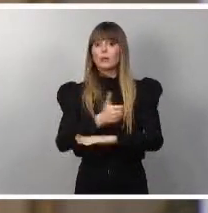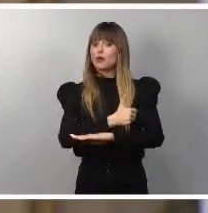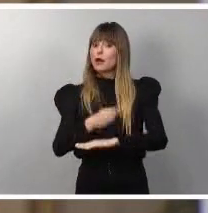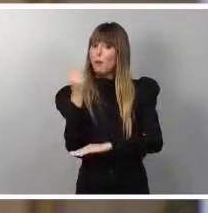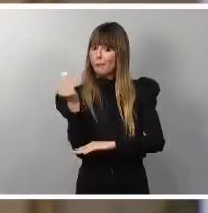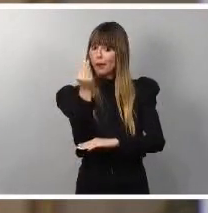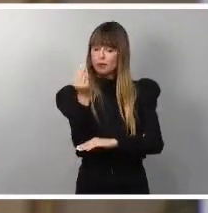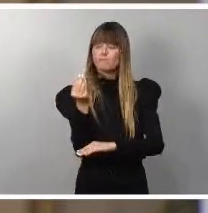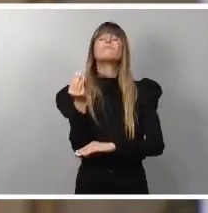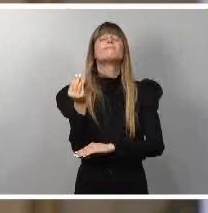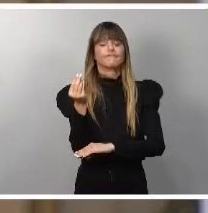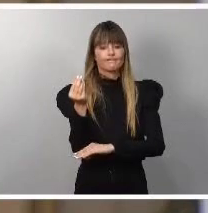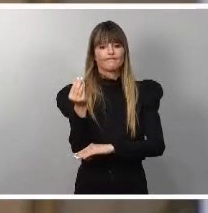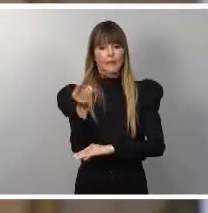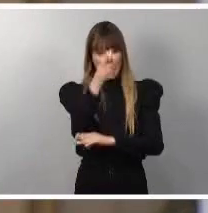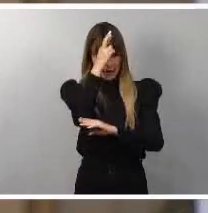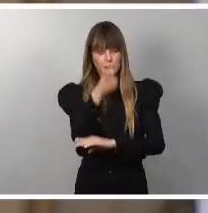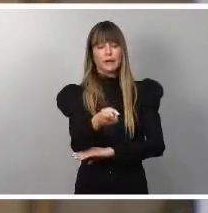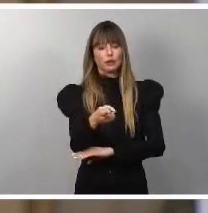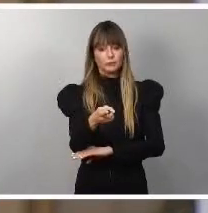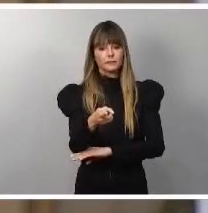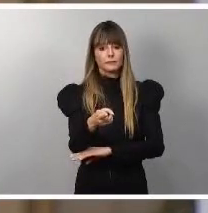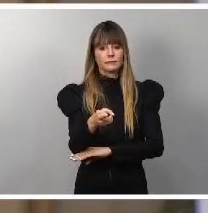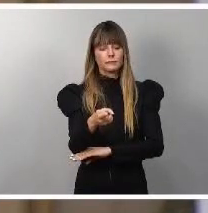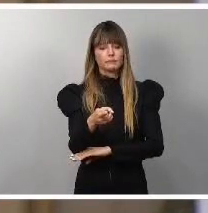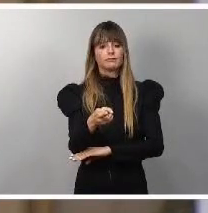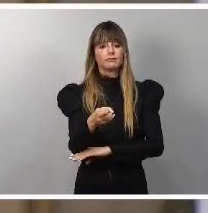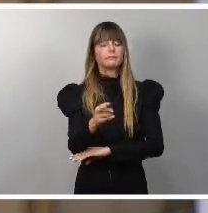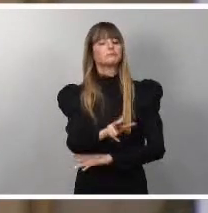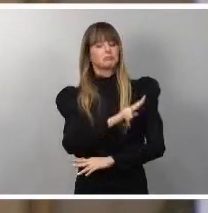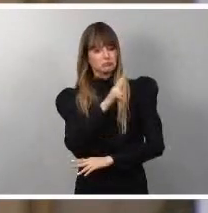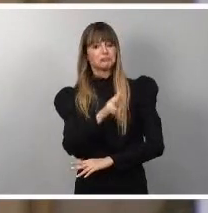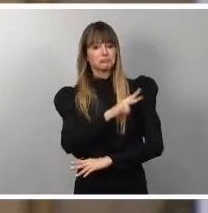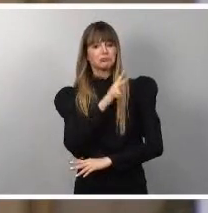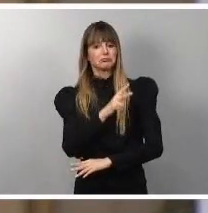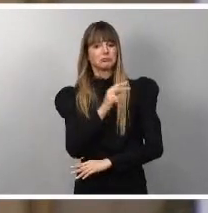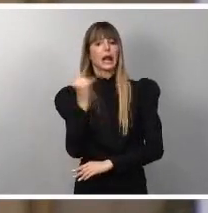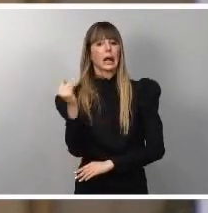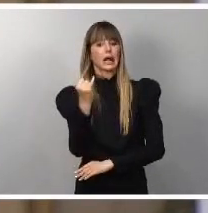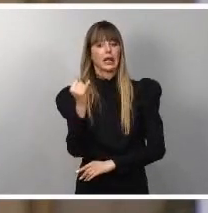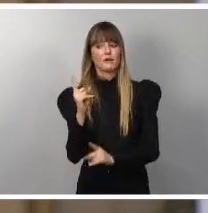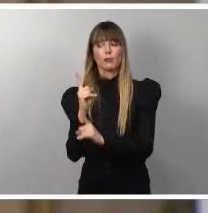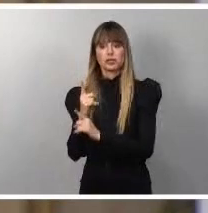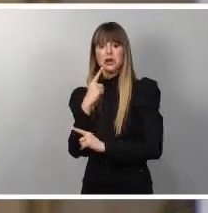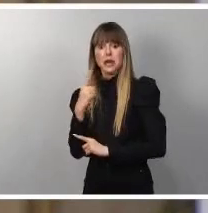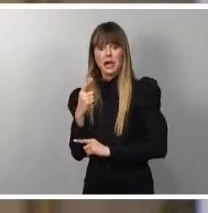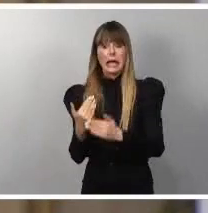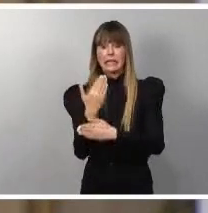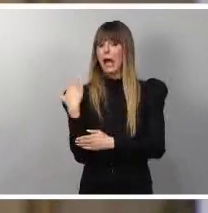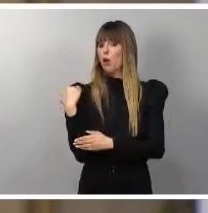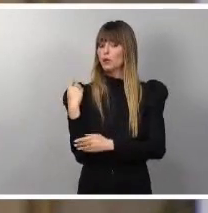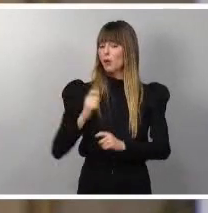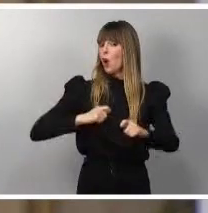hacer del respeto, de la urbanidad, como le dije al jefe de la oposición el último día de la sesión de